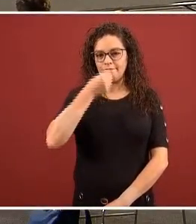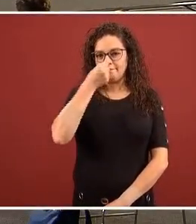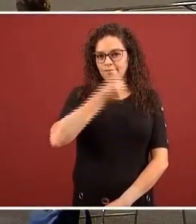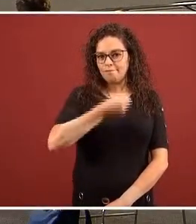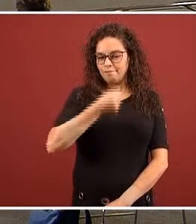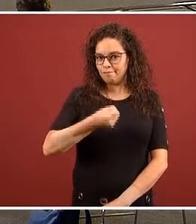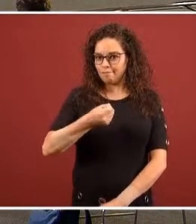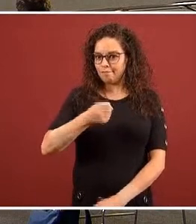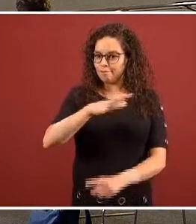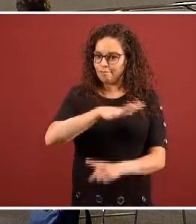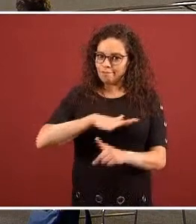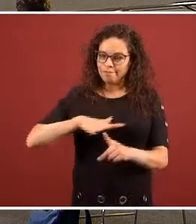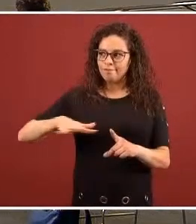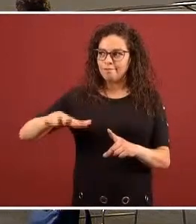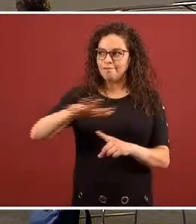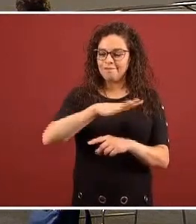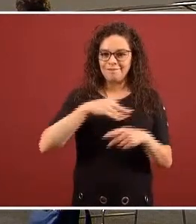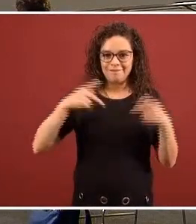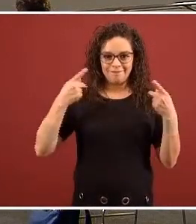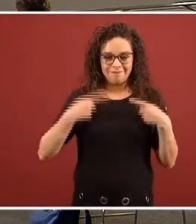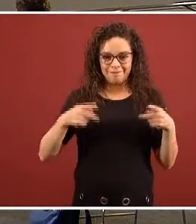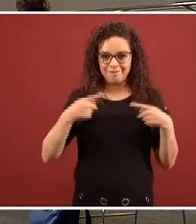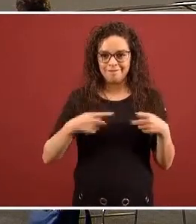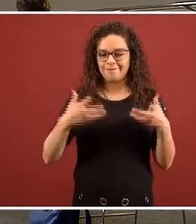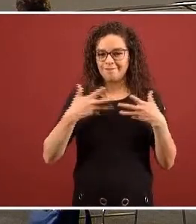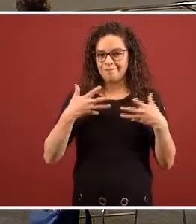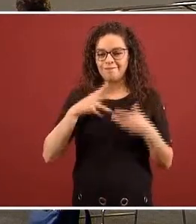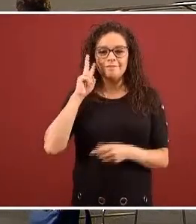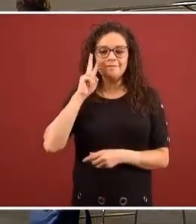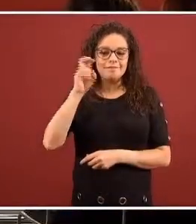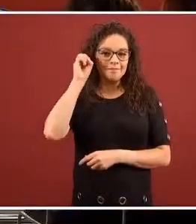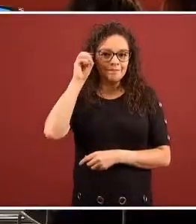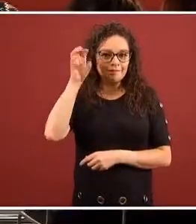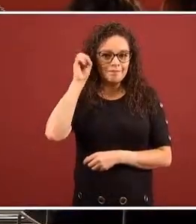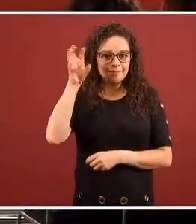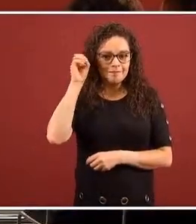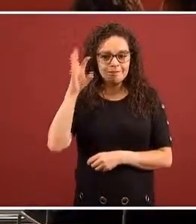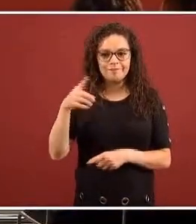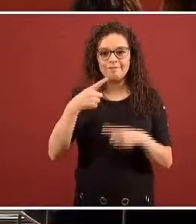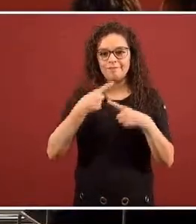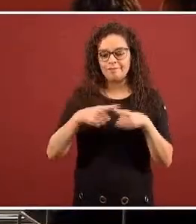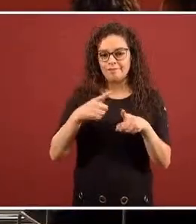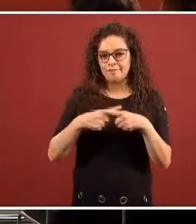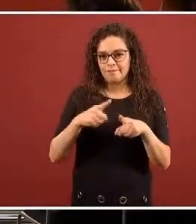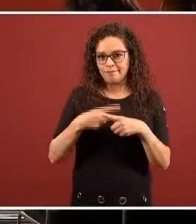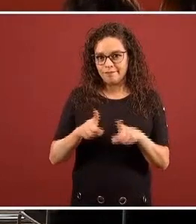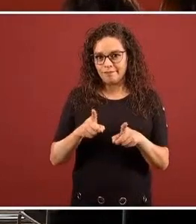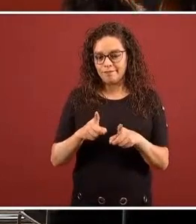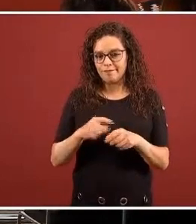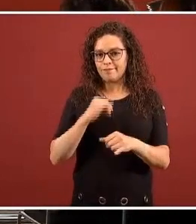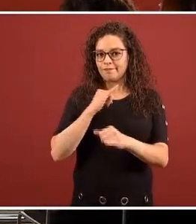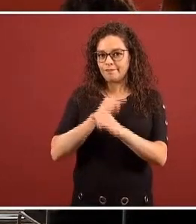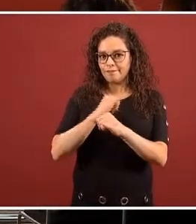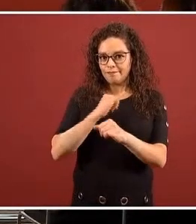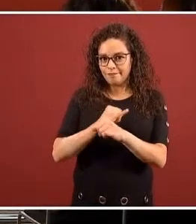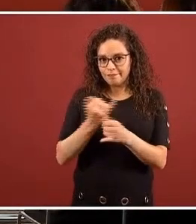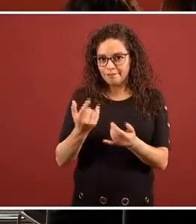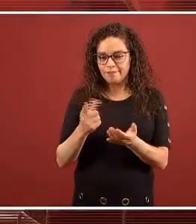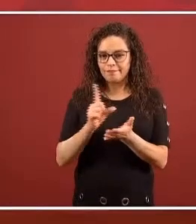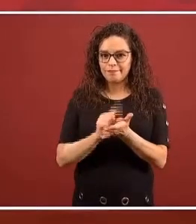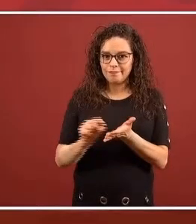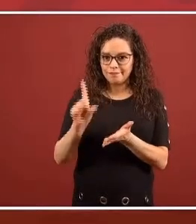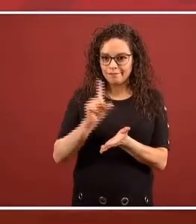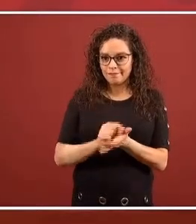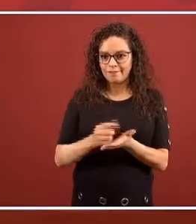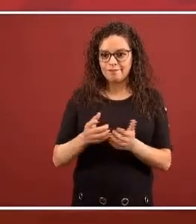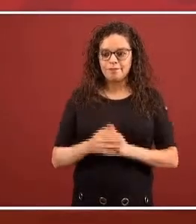todas las personas que nos están viendo y sintonizando a través de los diferentes medios de comunicación. Como